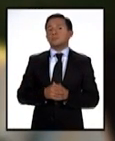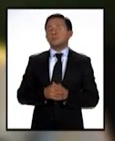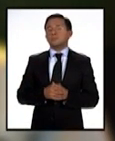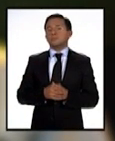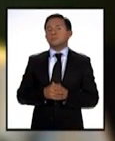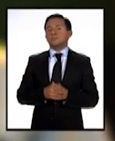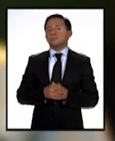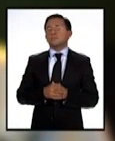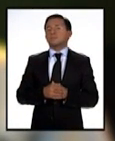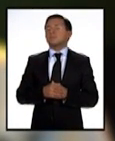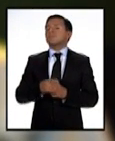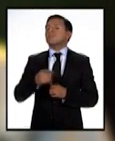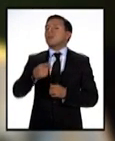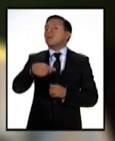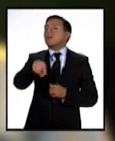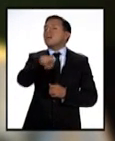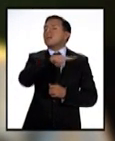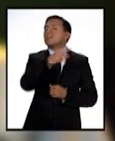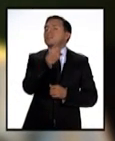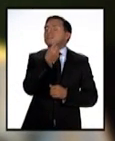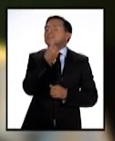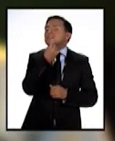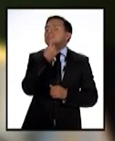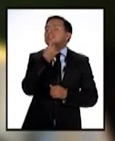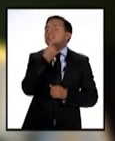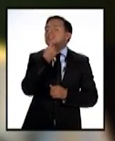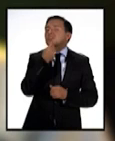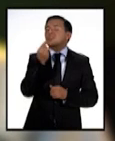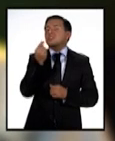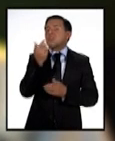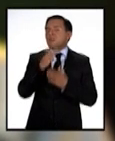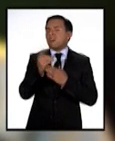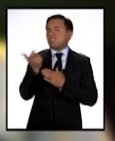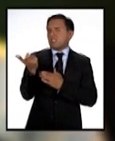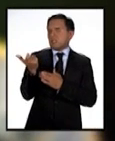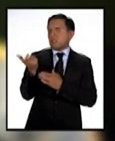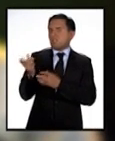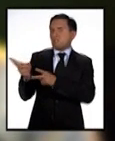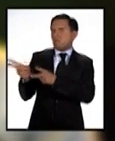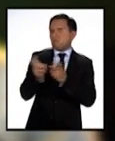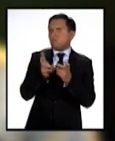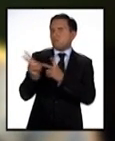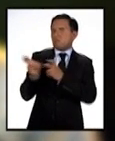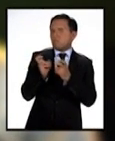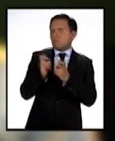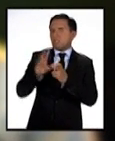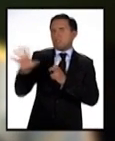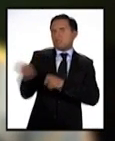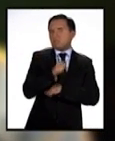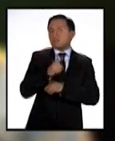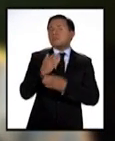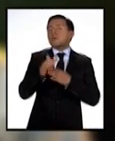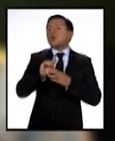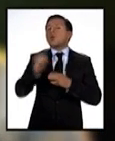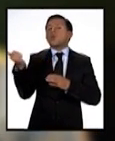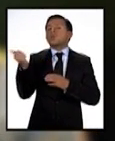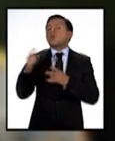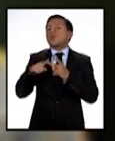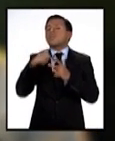¿qué querían estos niños que hicieras, además de quitarte tu dinero? Sexo. ¿Qué pasaba? Cuéntanos.